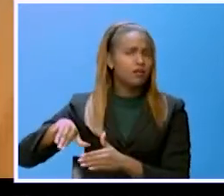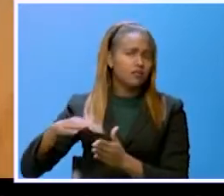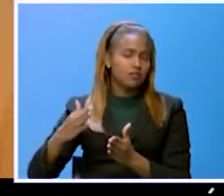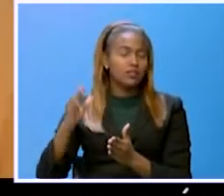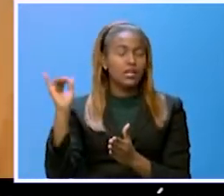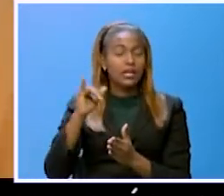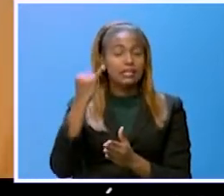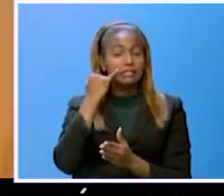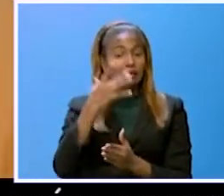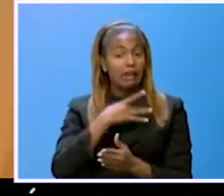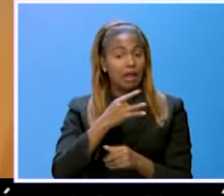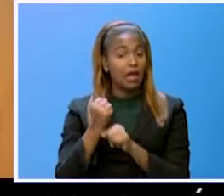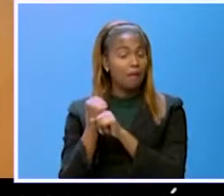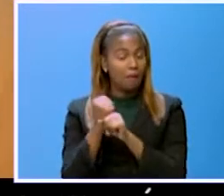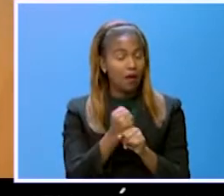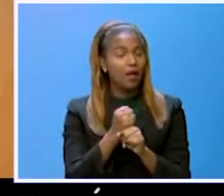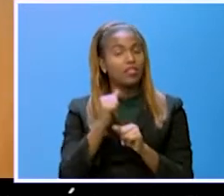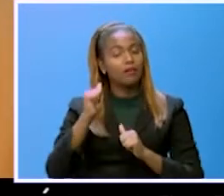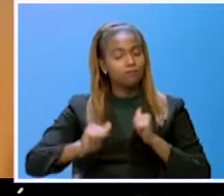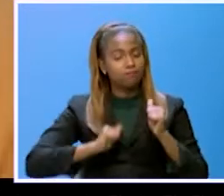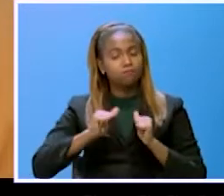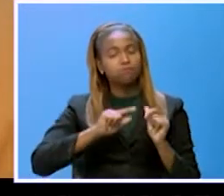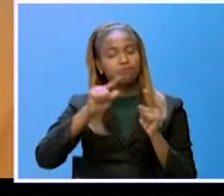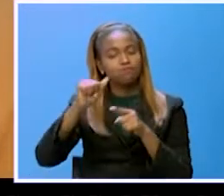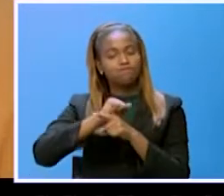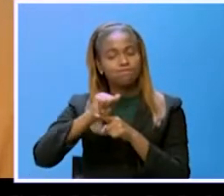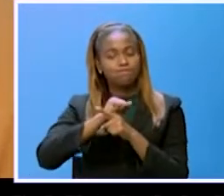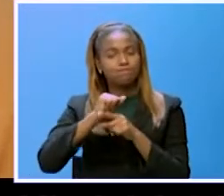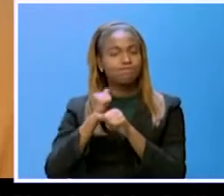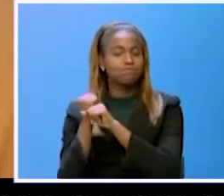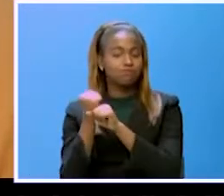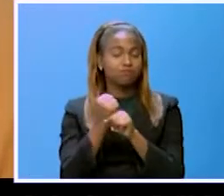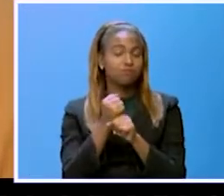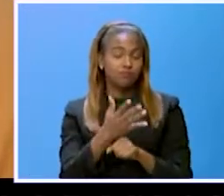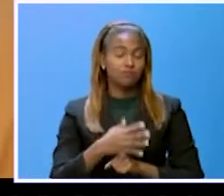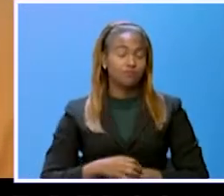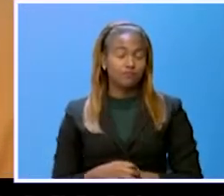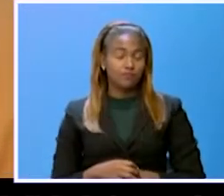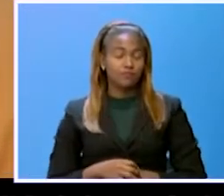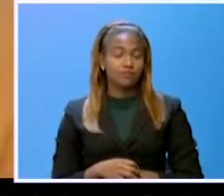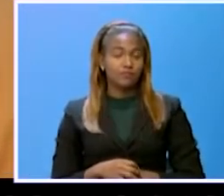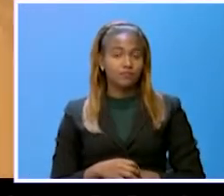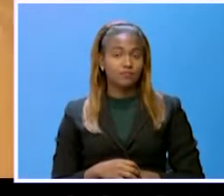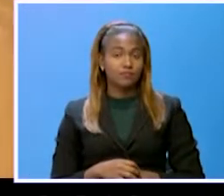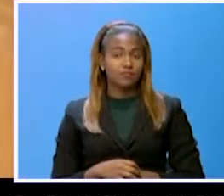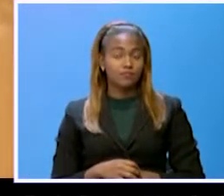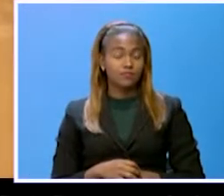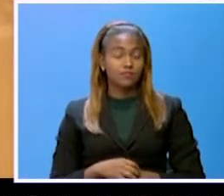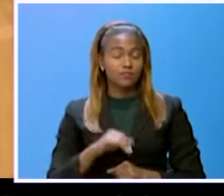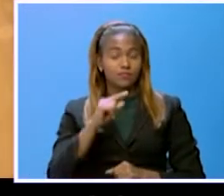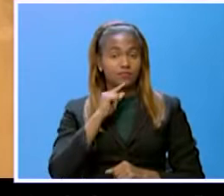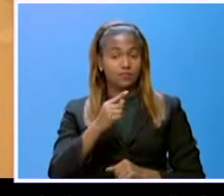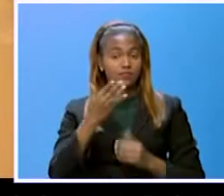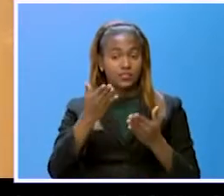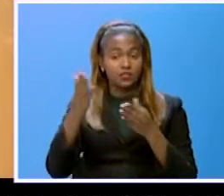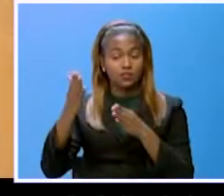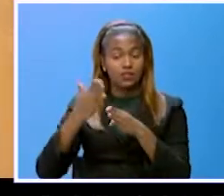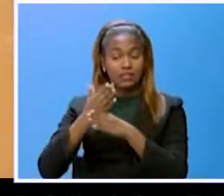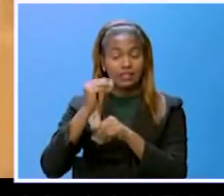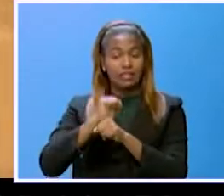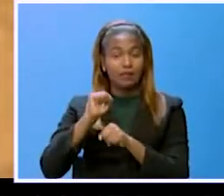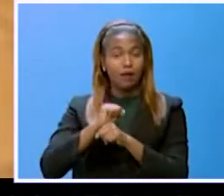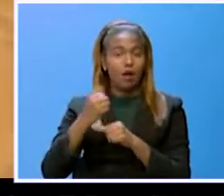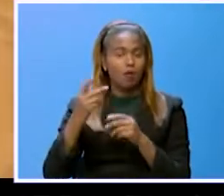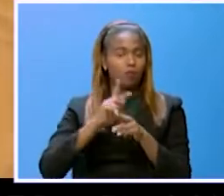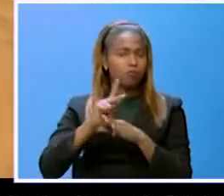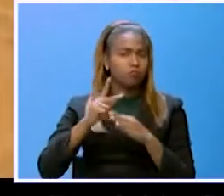Y si les gusta su pelota, que cojan para el play y eso es un deporte muy bueno. El out que más celebraste por último en tu carrera profesional, ¿cuál